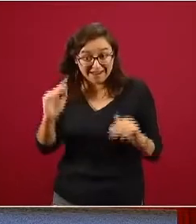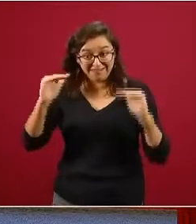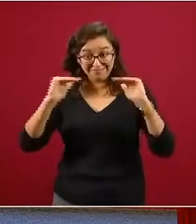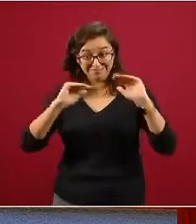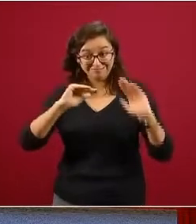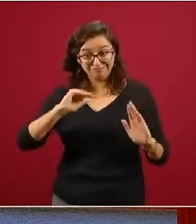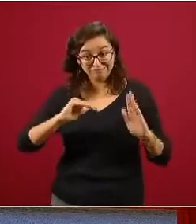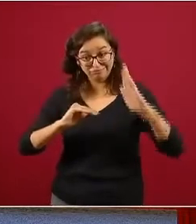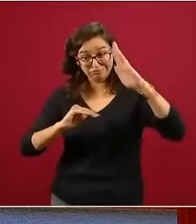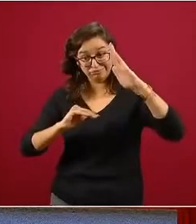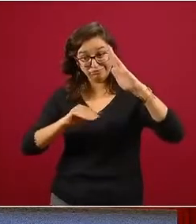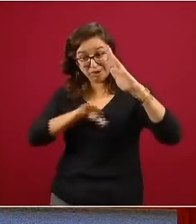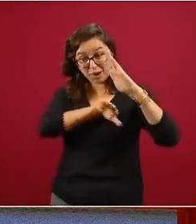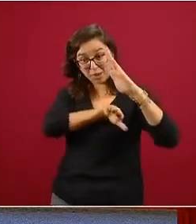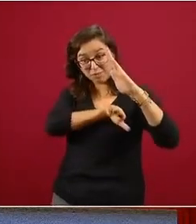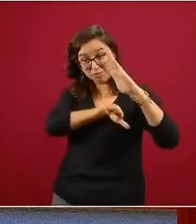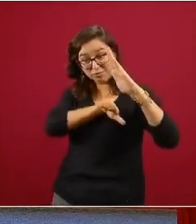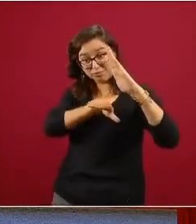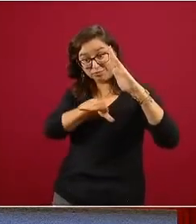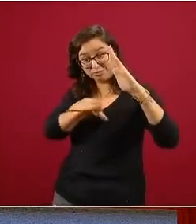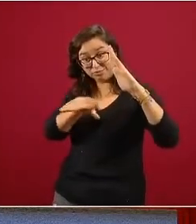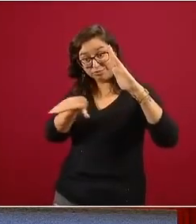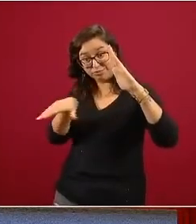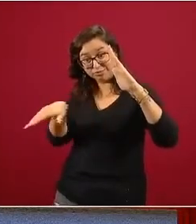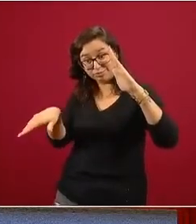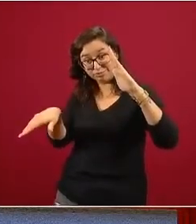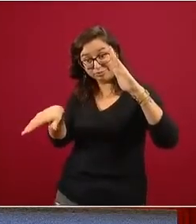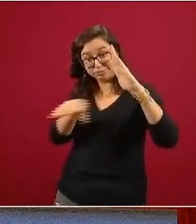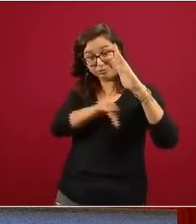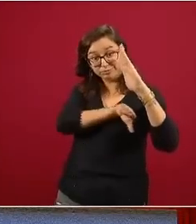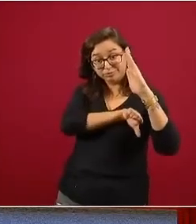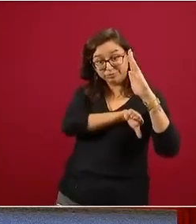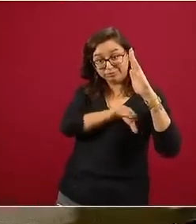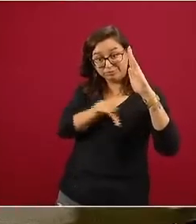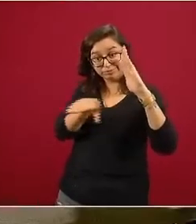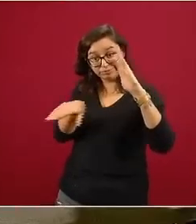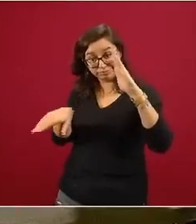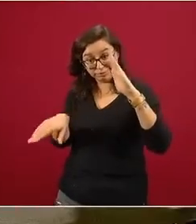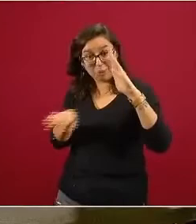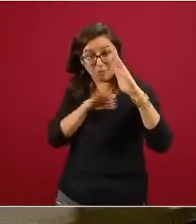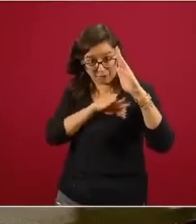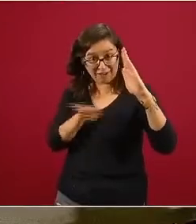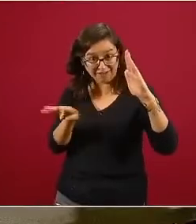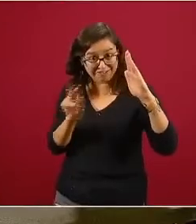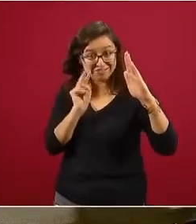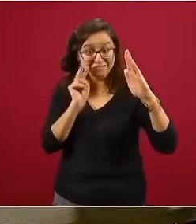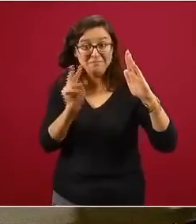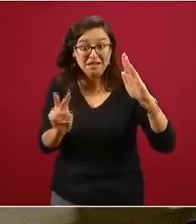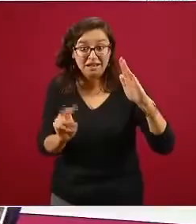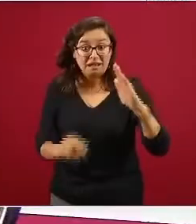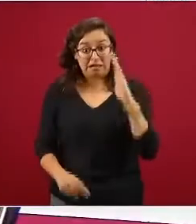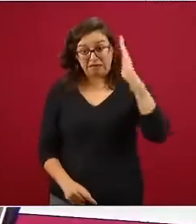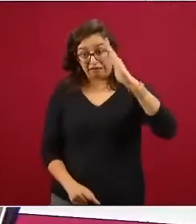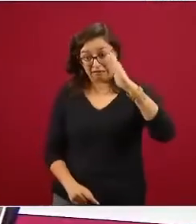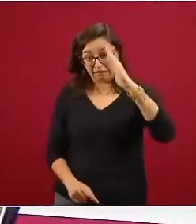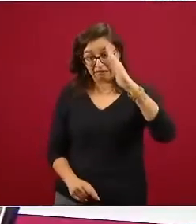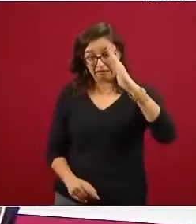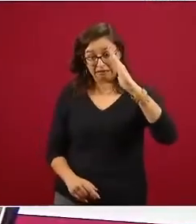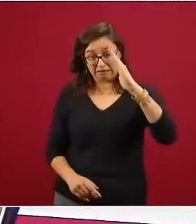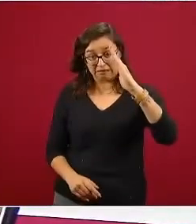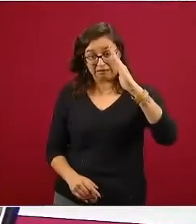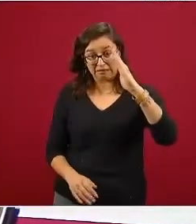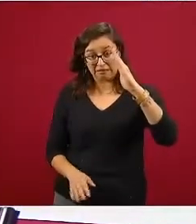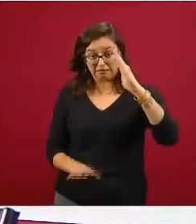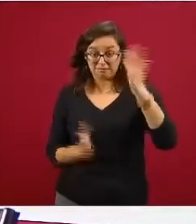ausencia de intervenciones, que es una curva muy parecida. Entonces, esta inclinación, comparada con esta inclinación, esta es